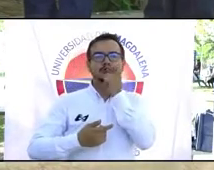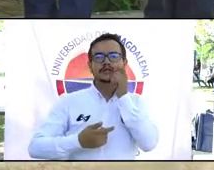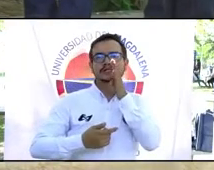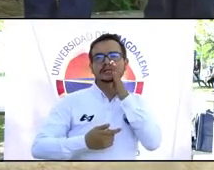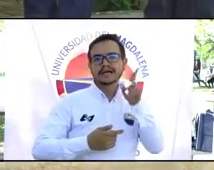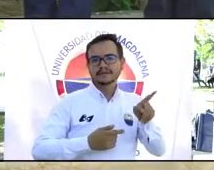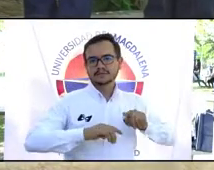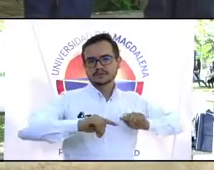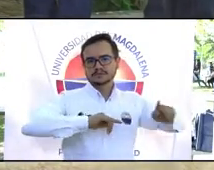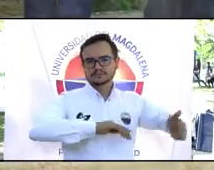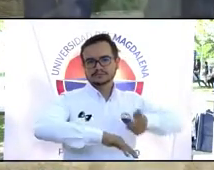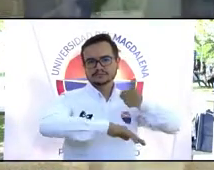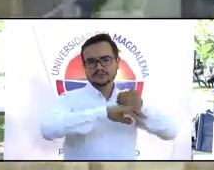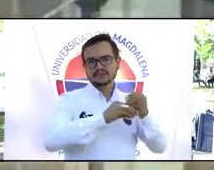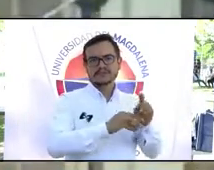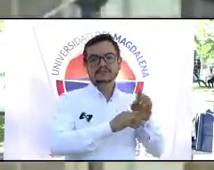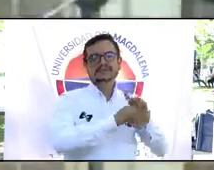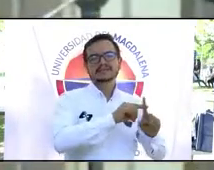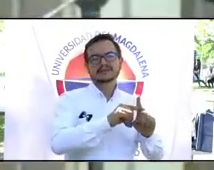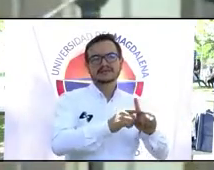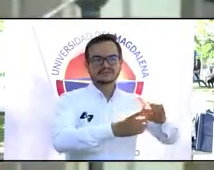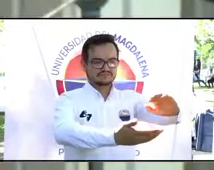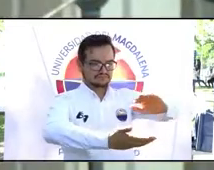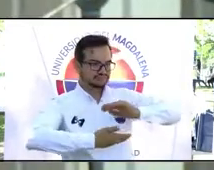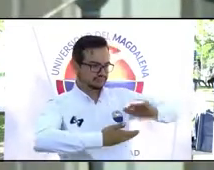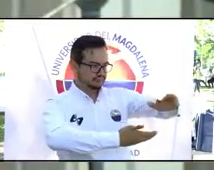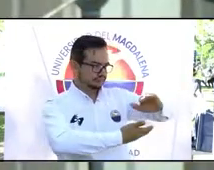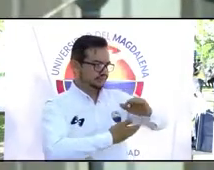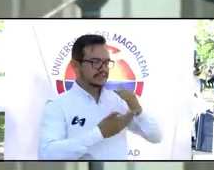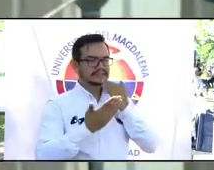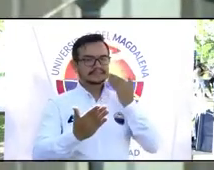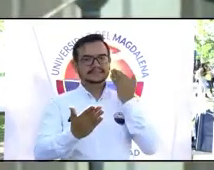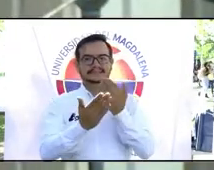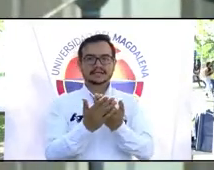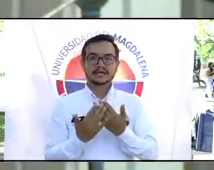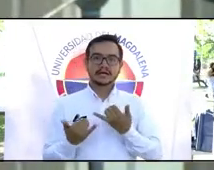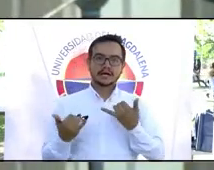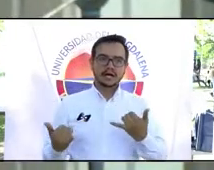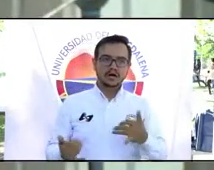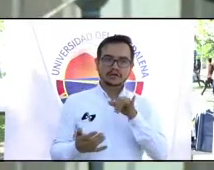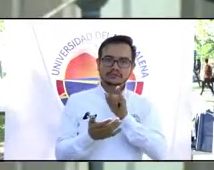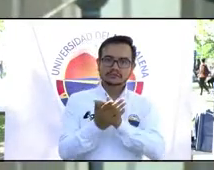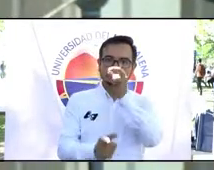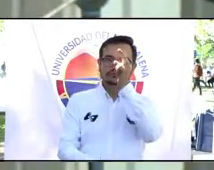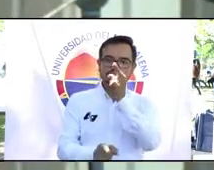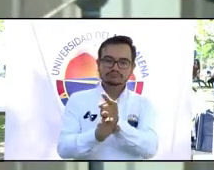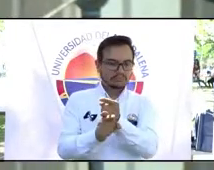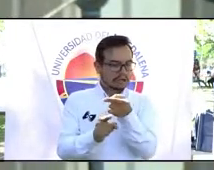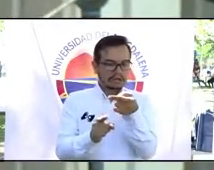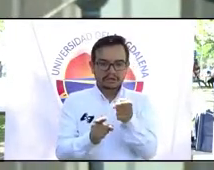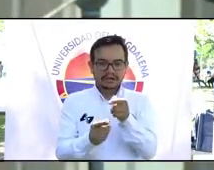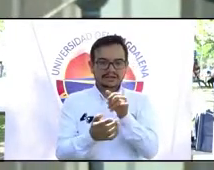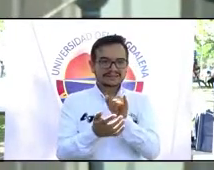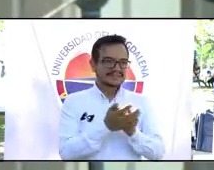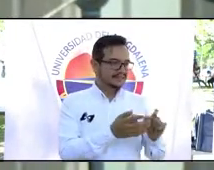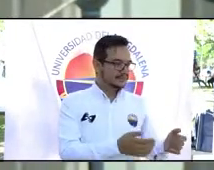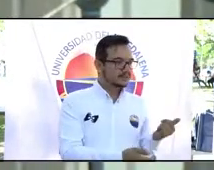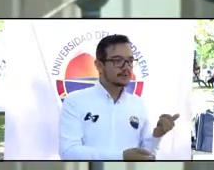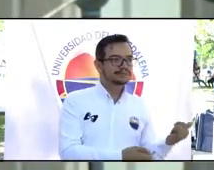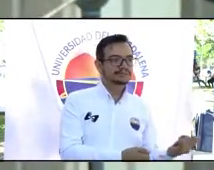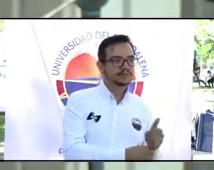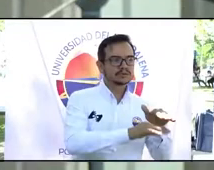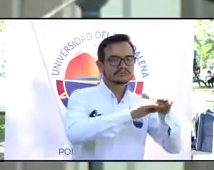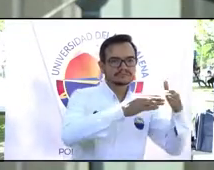los diferentes estamentos. En este momento se materializa, así como lo hemos dicho, la entrega de una dotación inmobiliarios que hoy